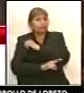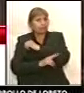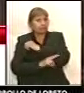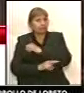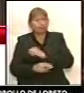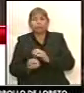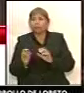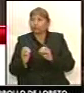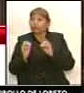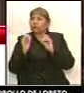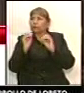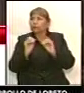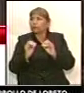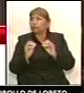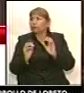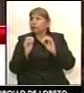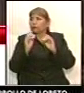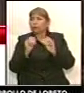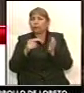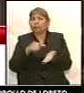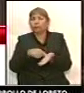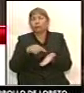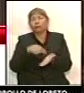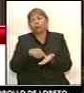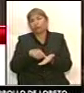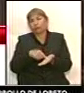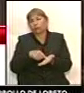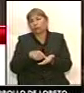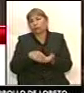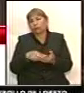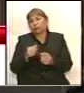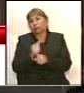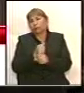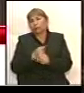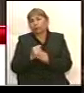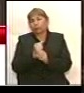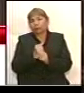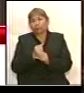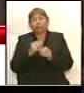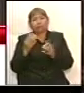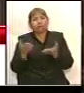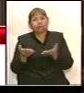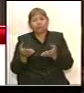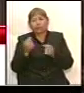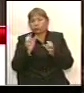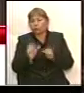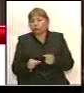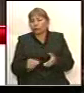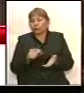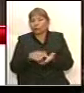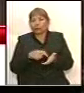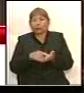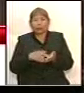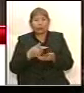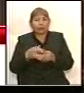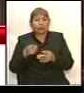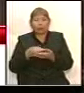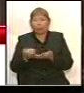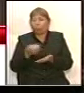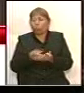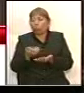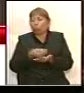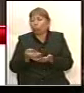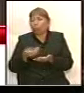establece la condonación de la deuda de los cafetaleros, que comprende a los intereses, moras, penalidades y demás gastos generados